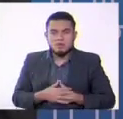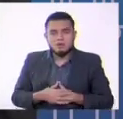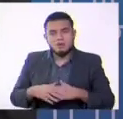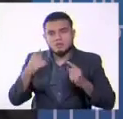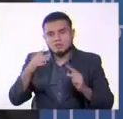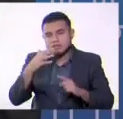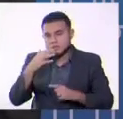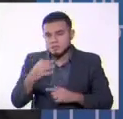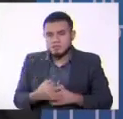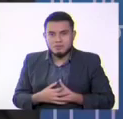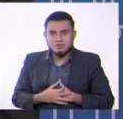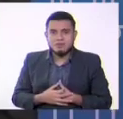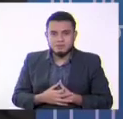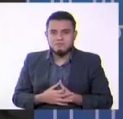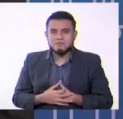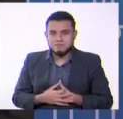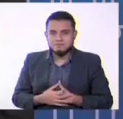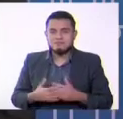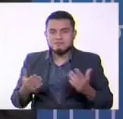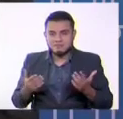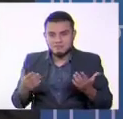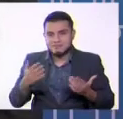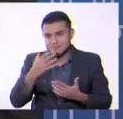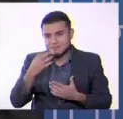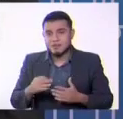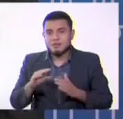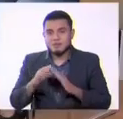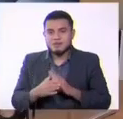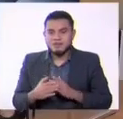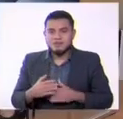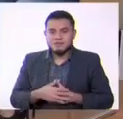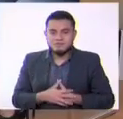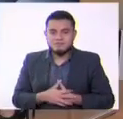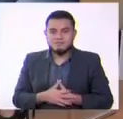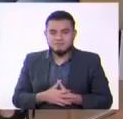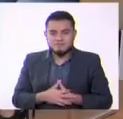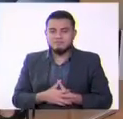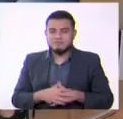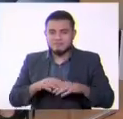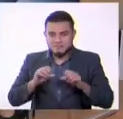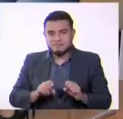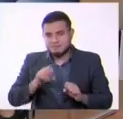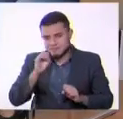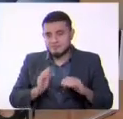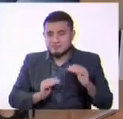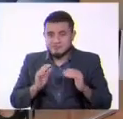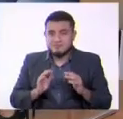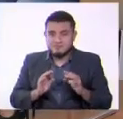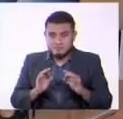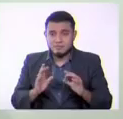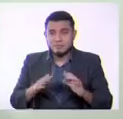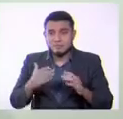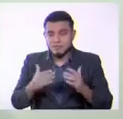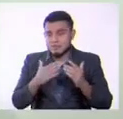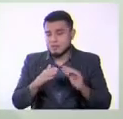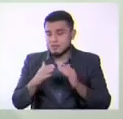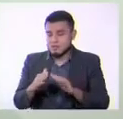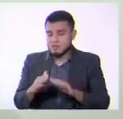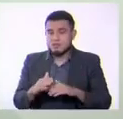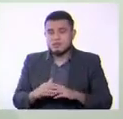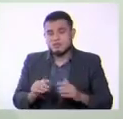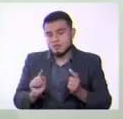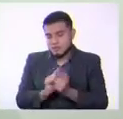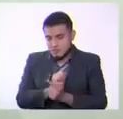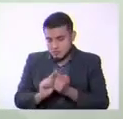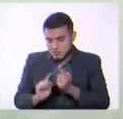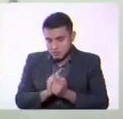les reconoce como parte de esa cultura. Podemos decir entonces también, Candy, que las relaciones entre